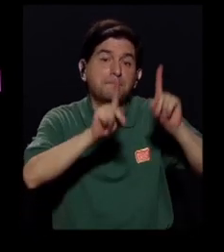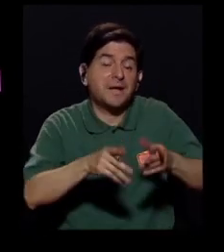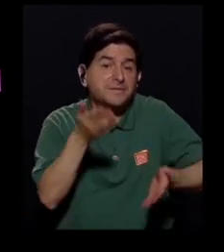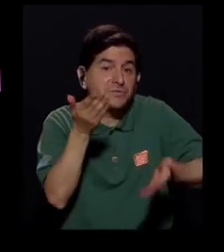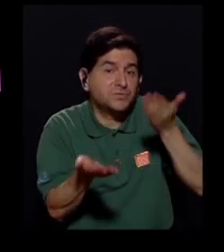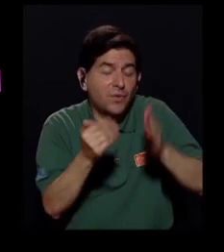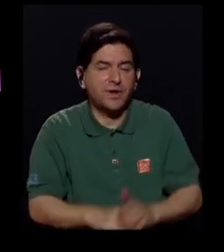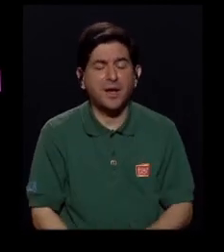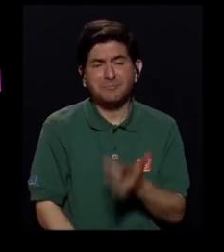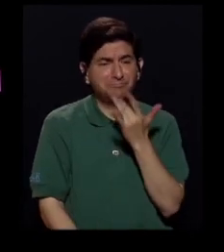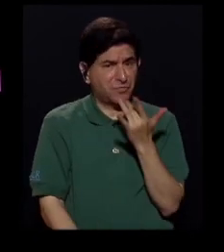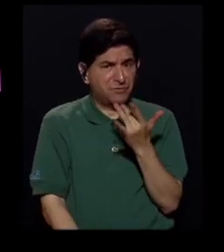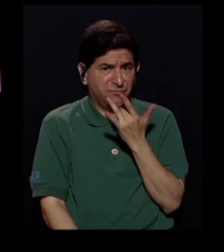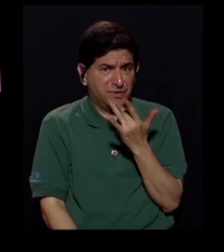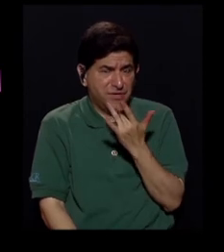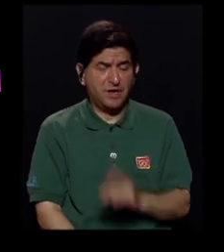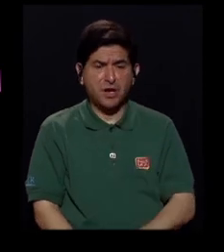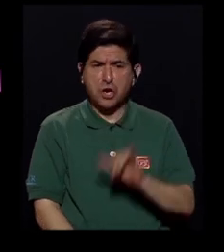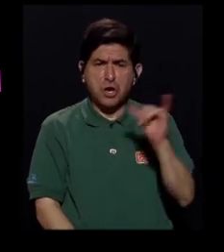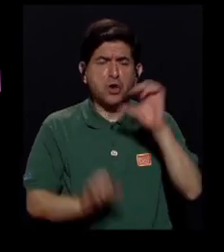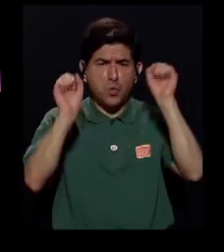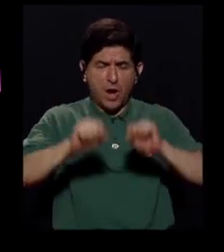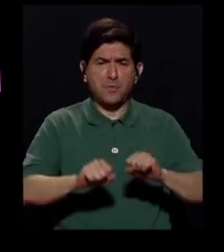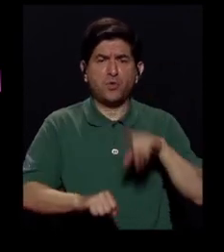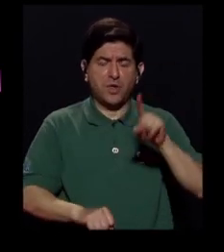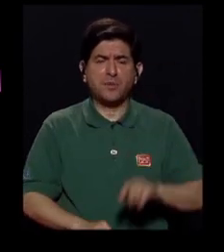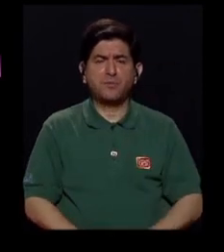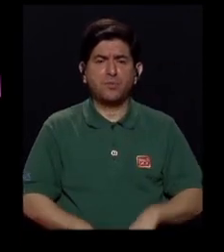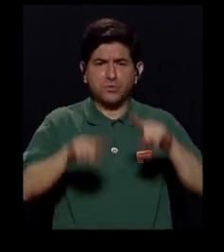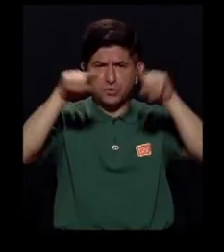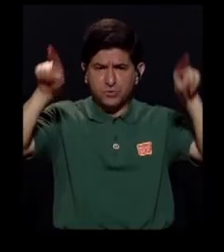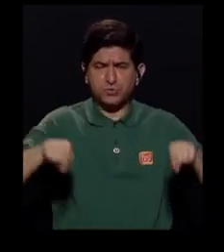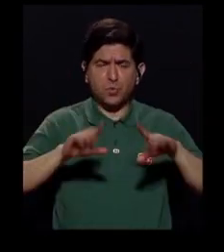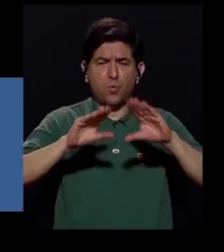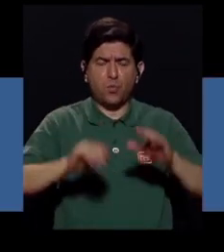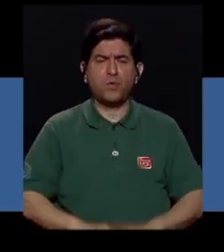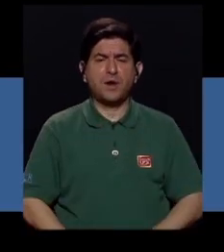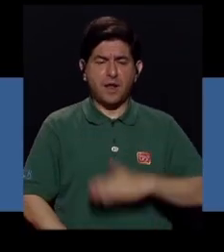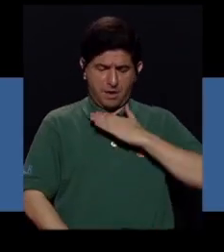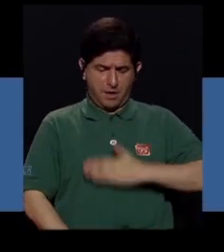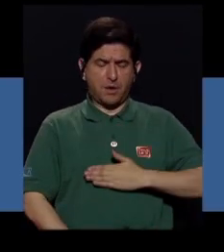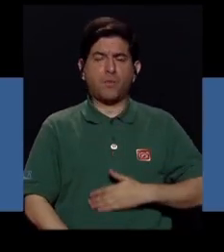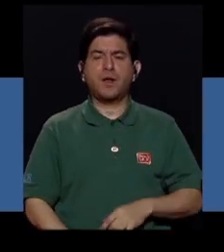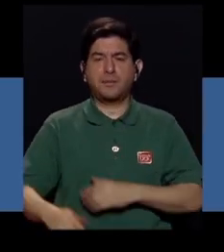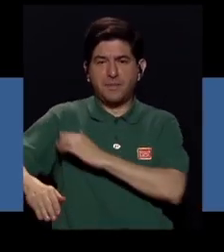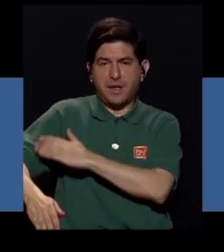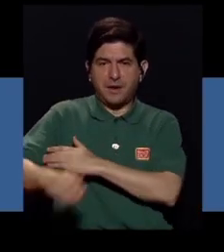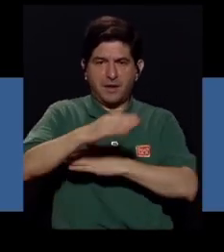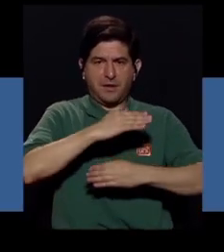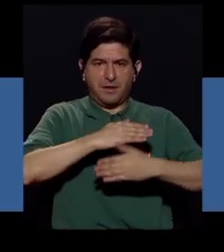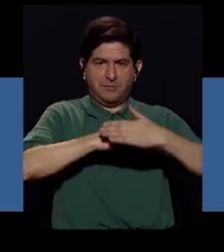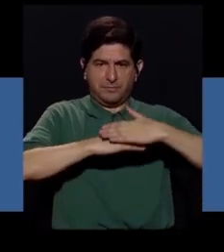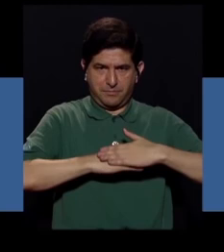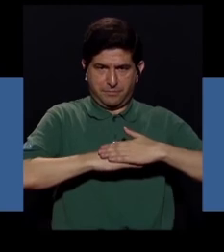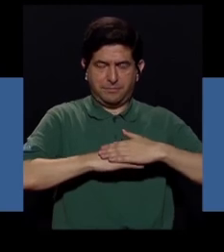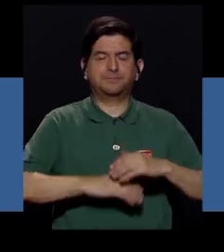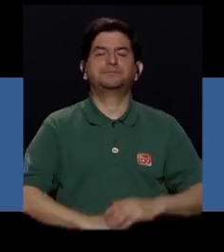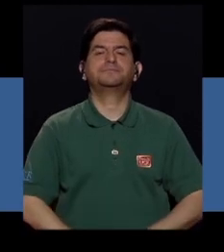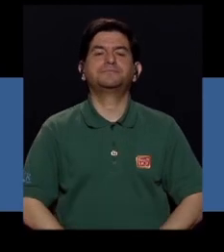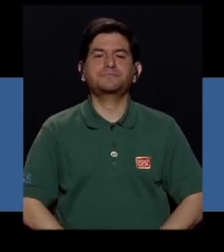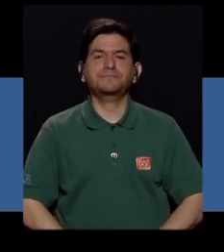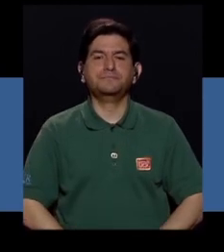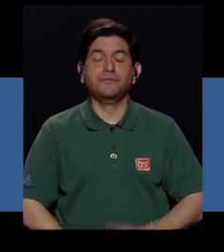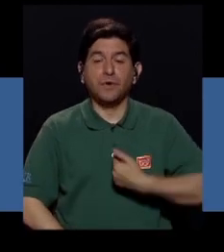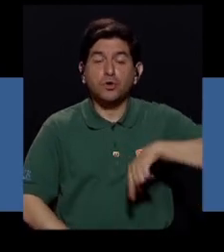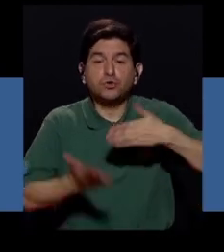persona prefiere, también podemos colocarle una almohada sobre el abdomen para que también sostenga su propio brazo sobre el cuerpo.